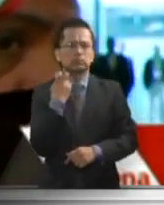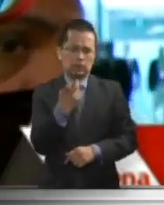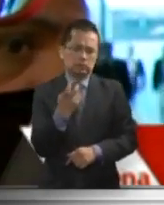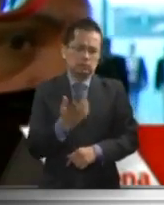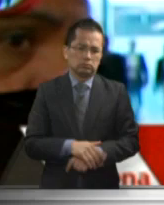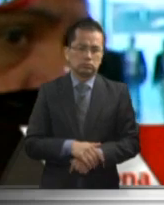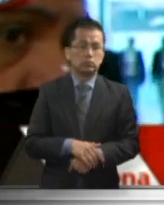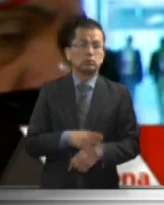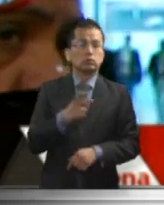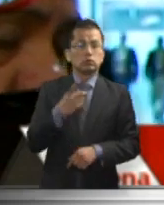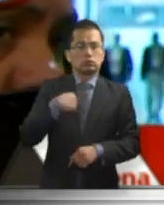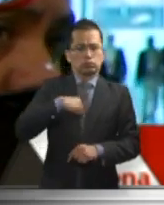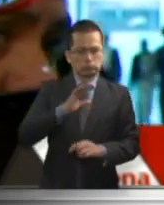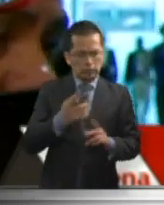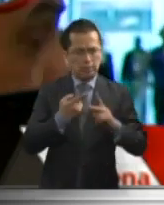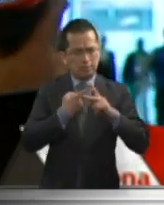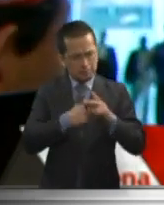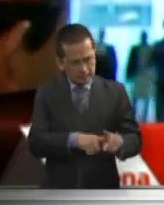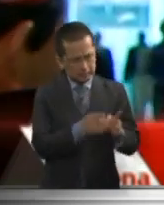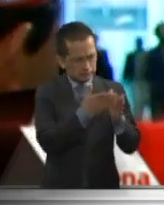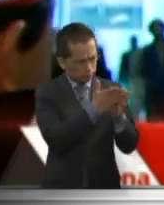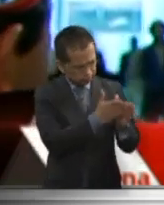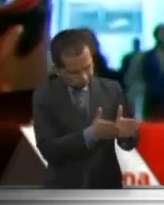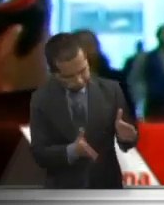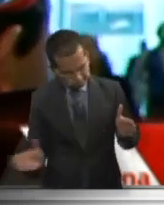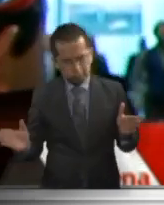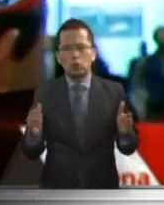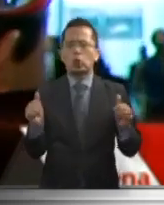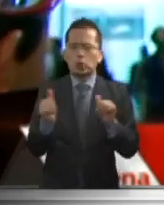haber abierto el proceso en Parlamento Abierto.